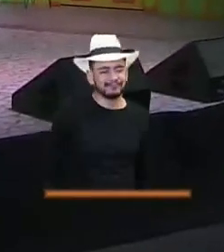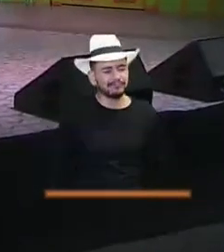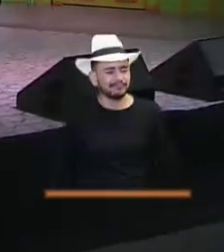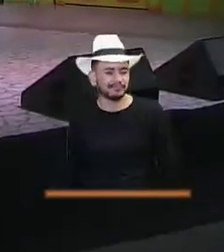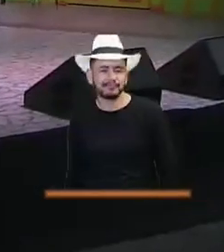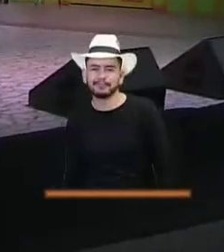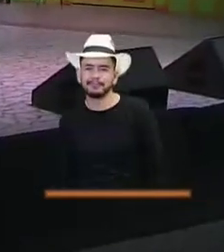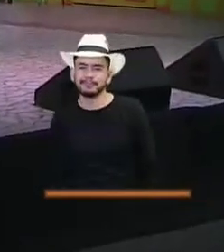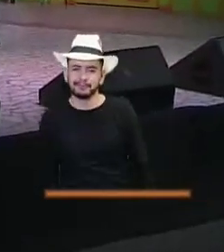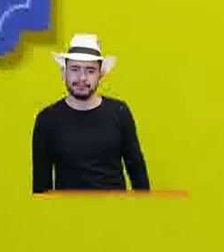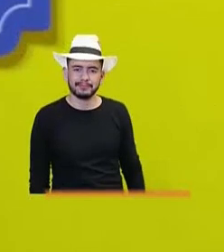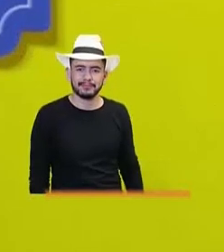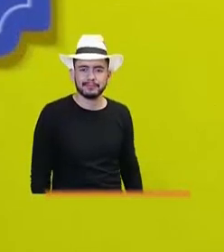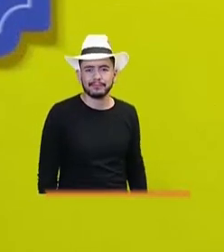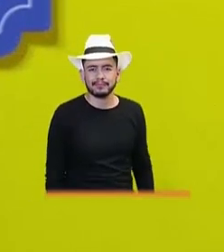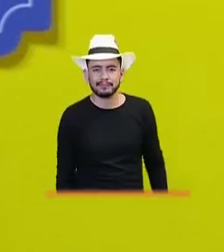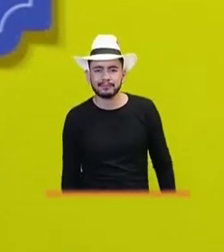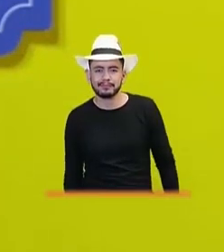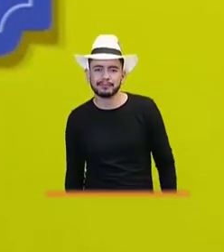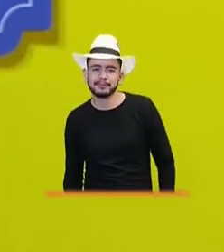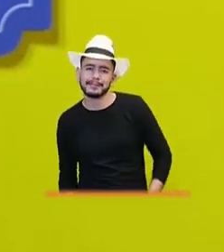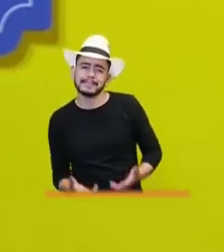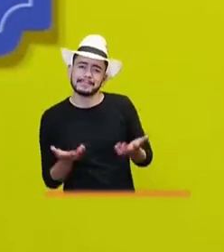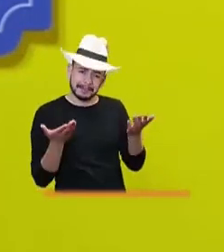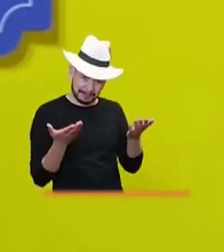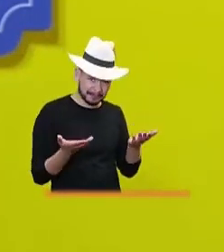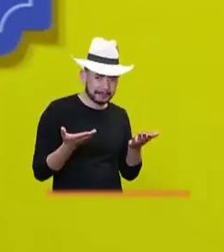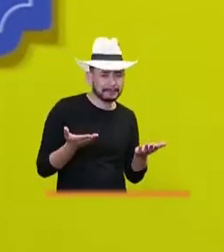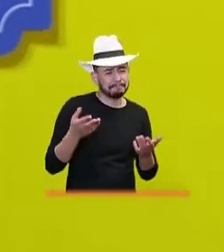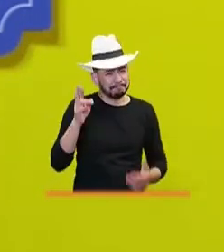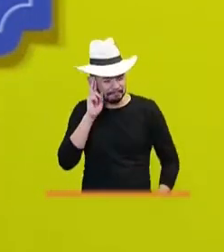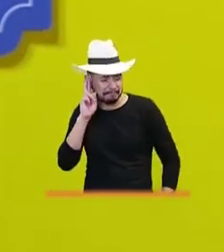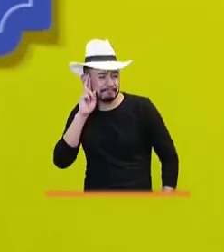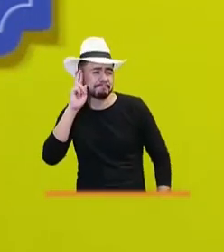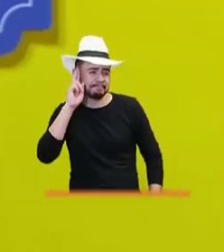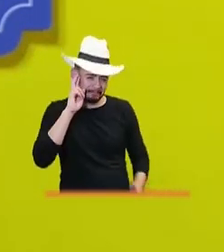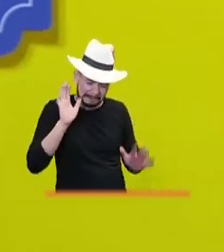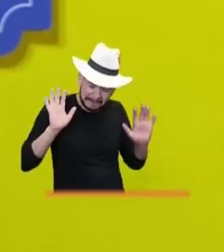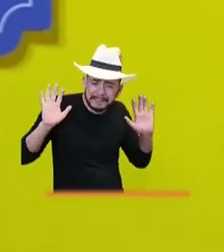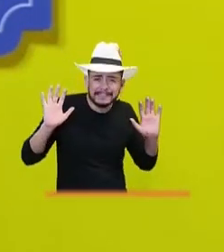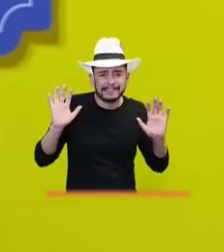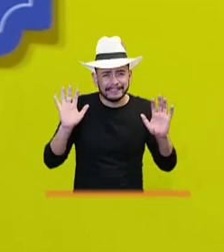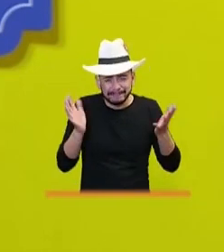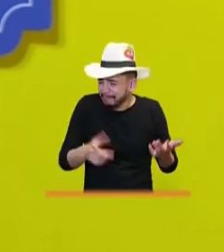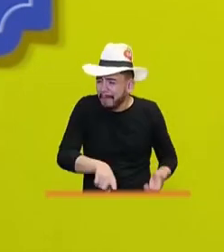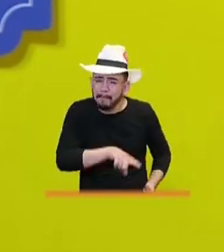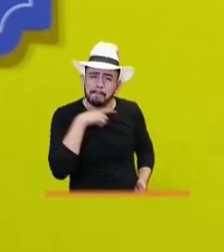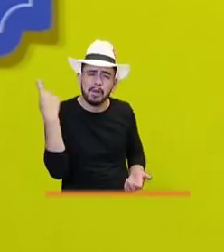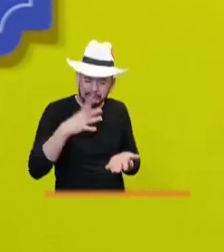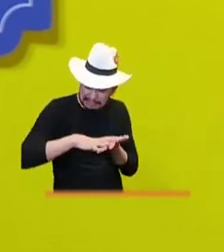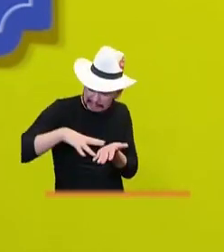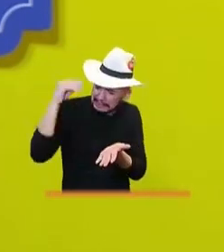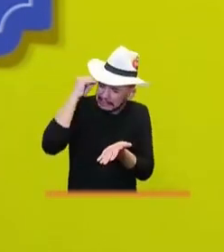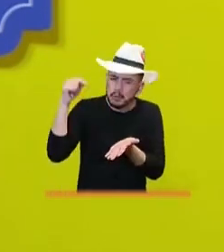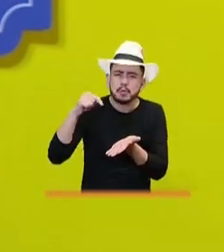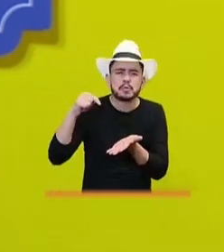Tiene la razón, Pichingo, pues hombre no es quien fracasa, sino el que